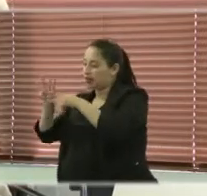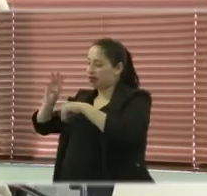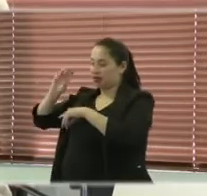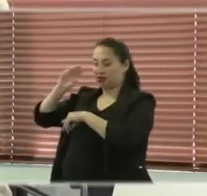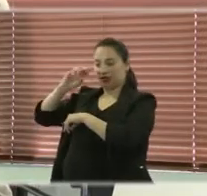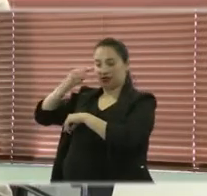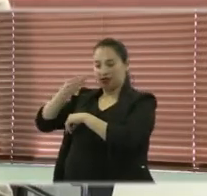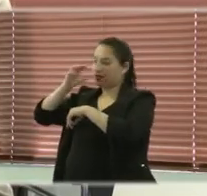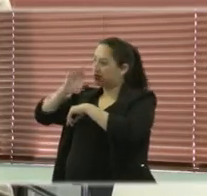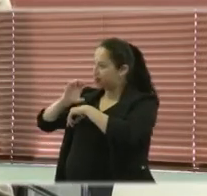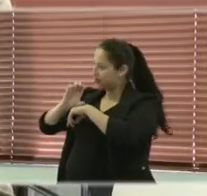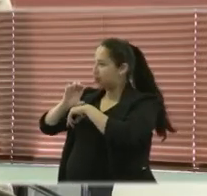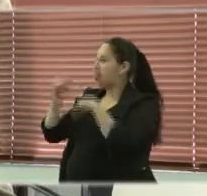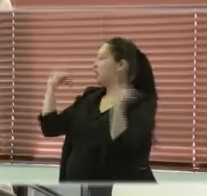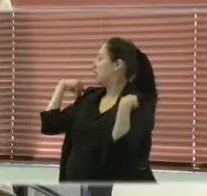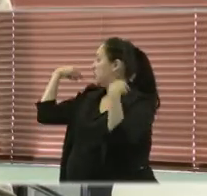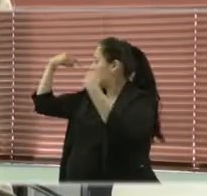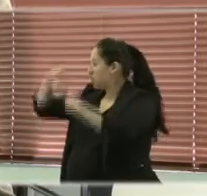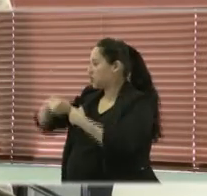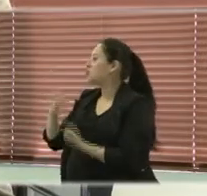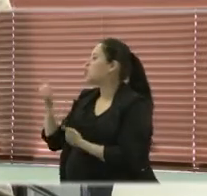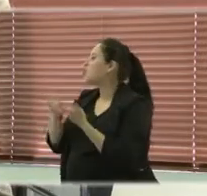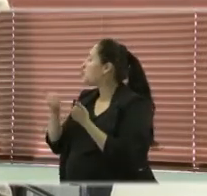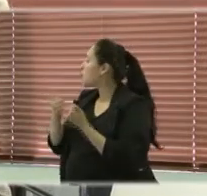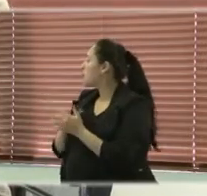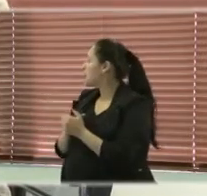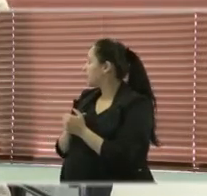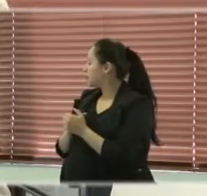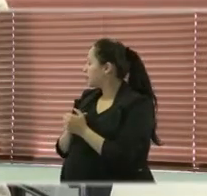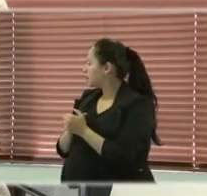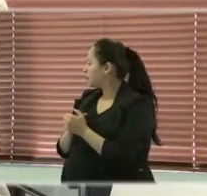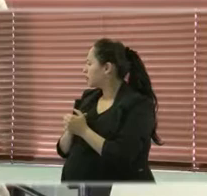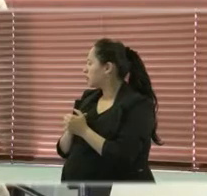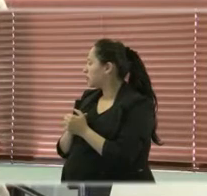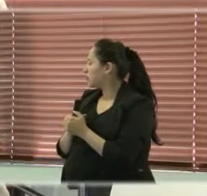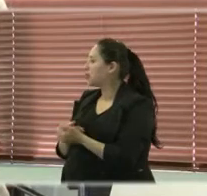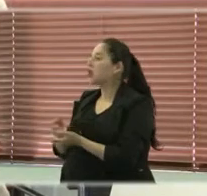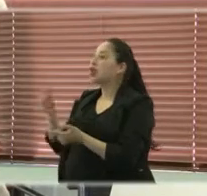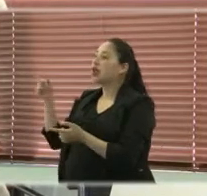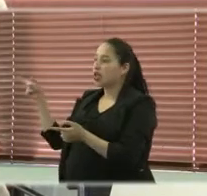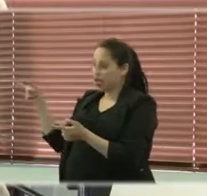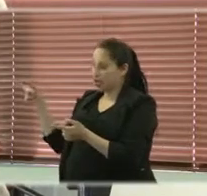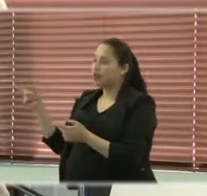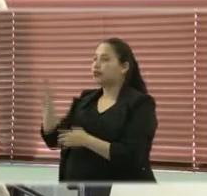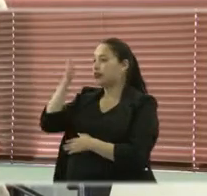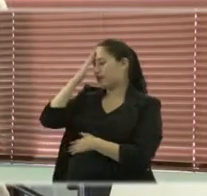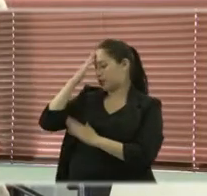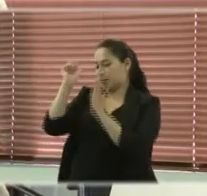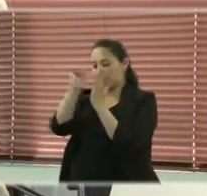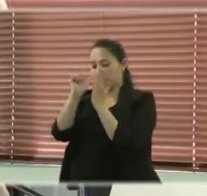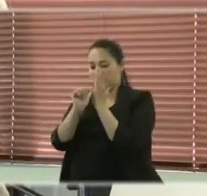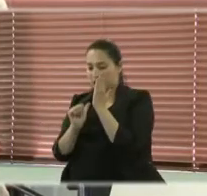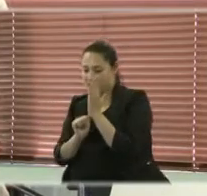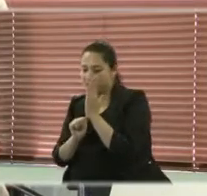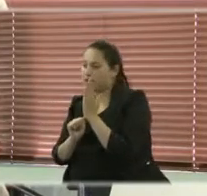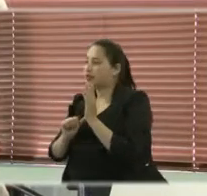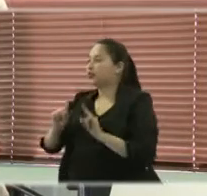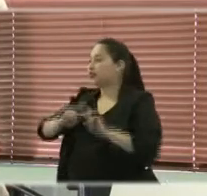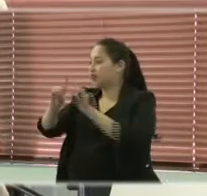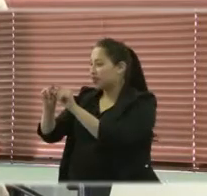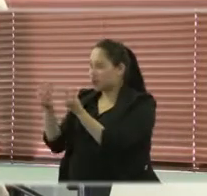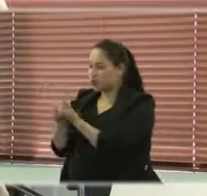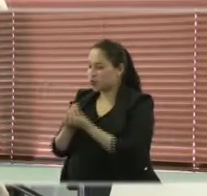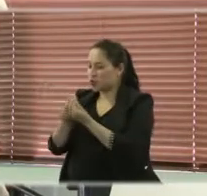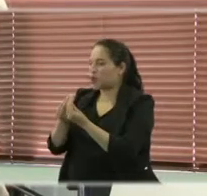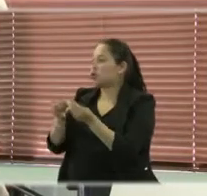Cuál es y la siguiente pregunta es Generalmente cuando se ven los programas de las diferentes dependencias de la ONU por lo menos para